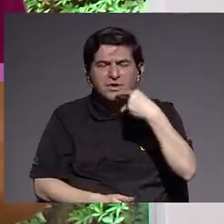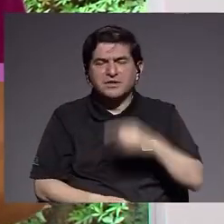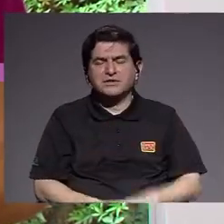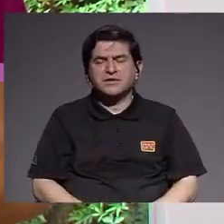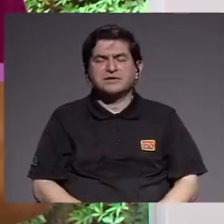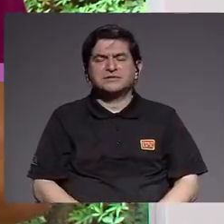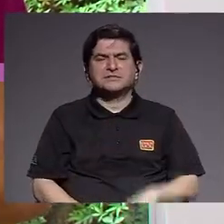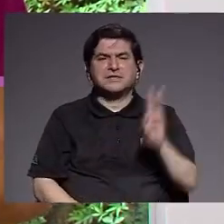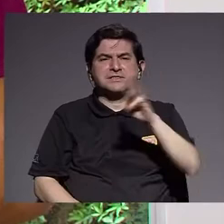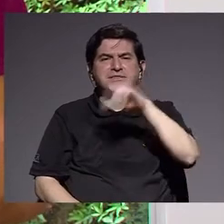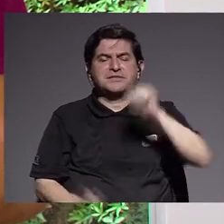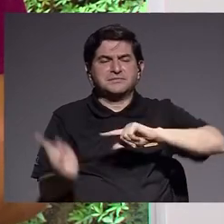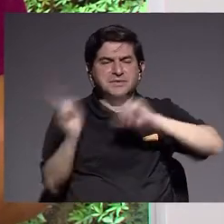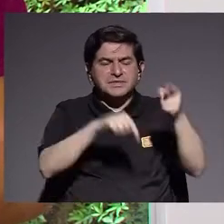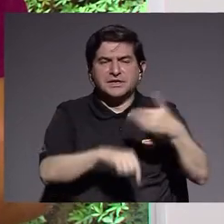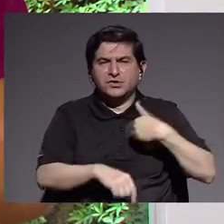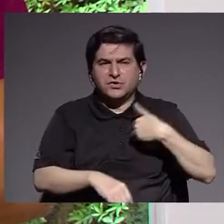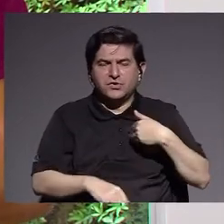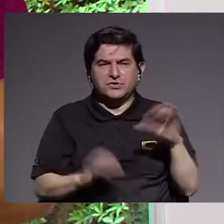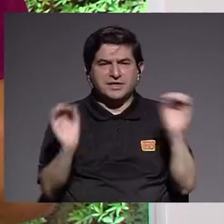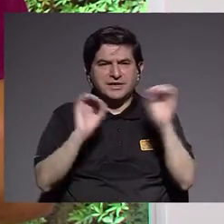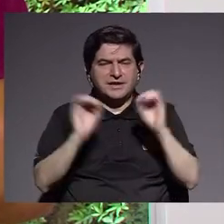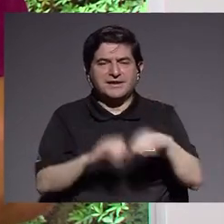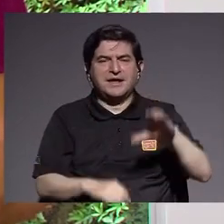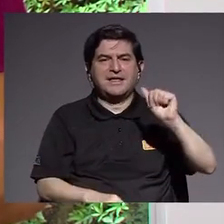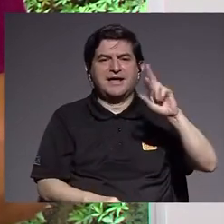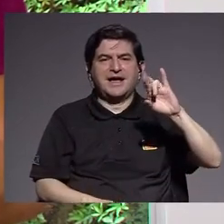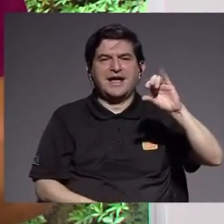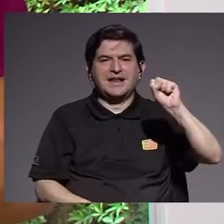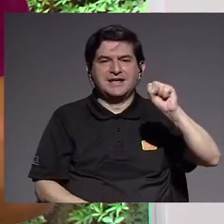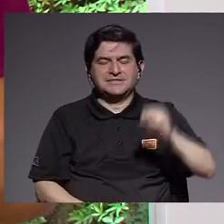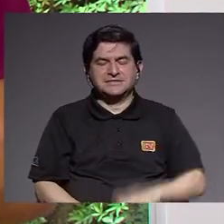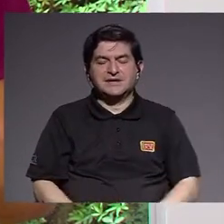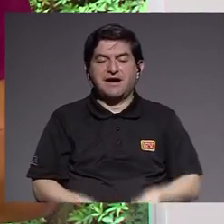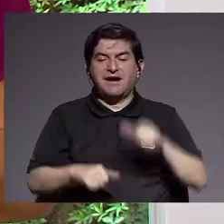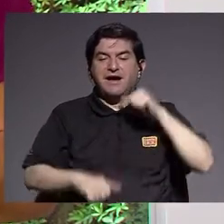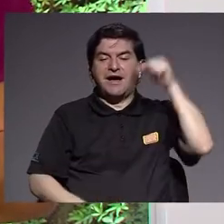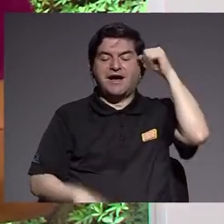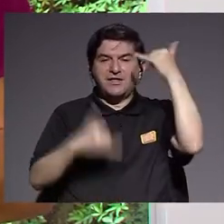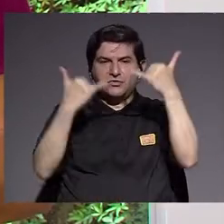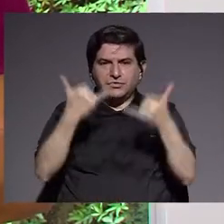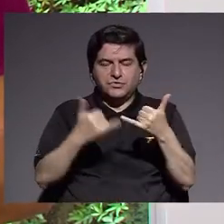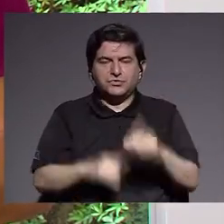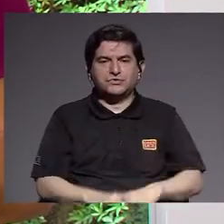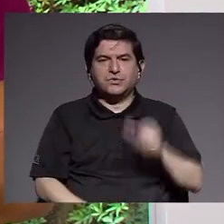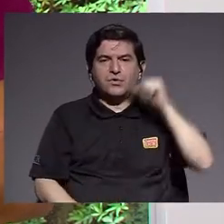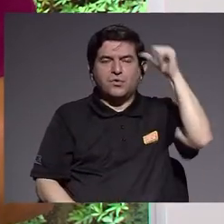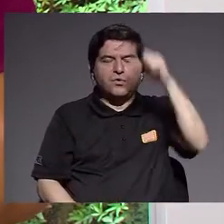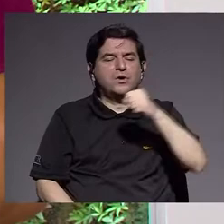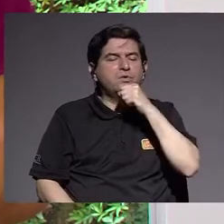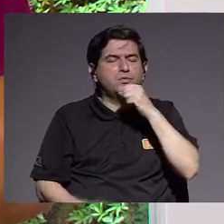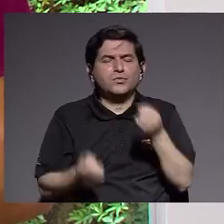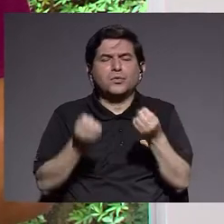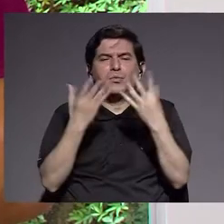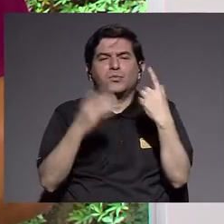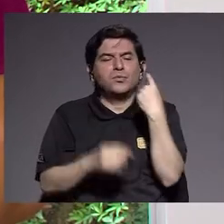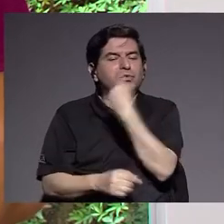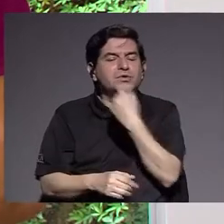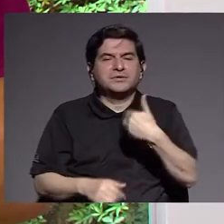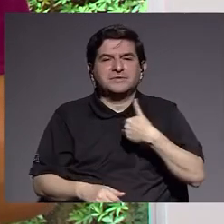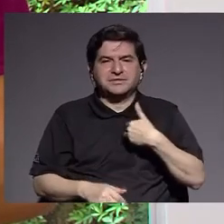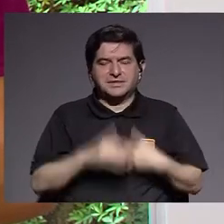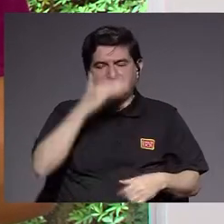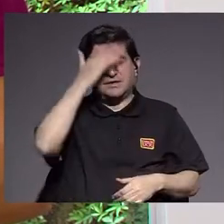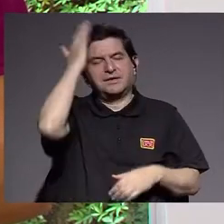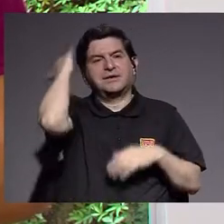lavarse los dientes registraron provocan seis meses de que no tengamos poco teca les vamos a llegar a adultos o adultos mayores que vamos a tener